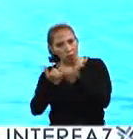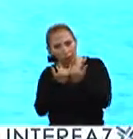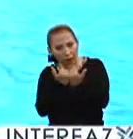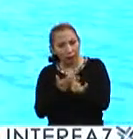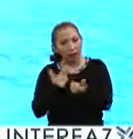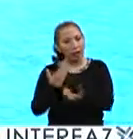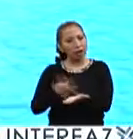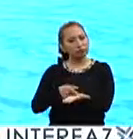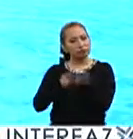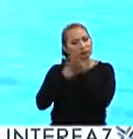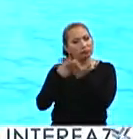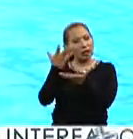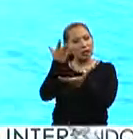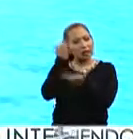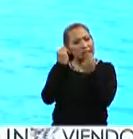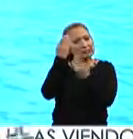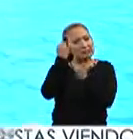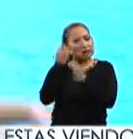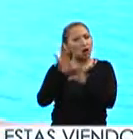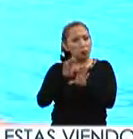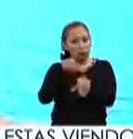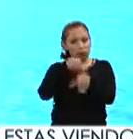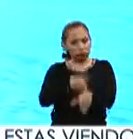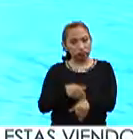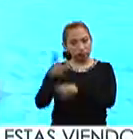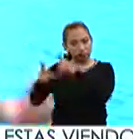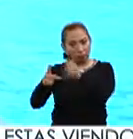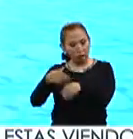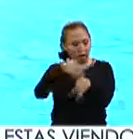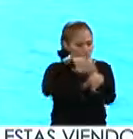Te enseña como a tanto cumplir